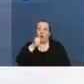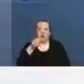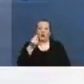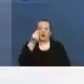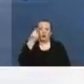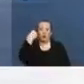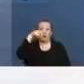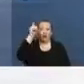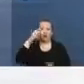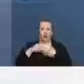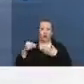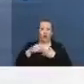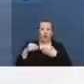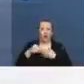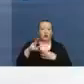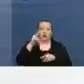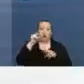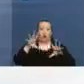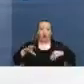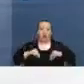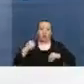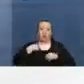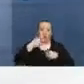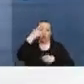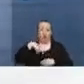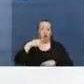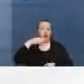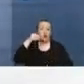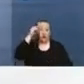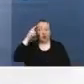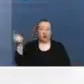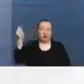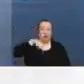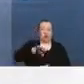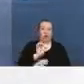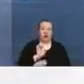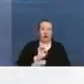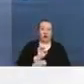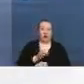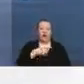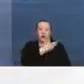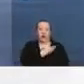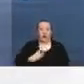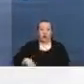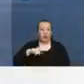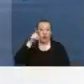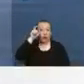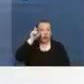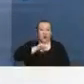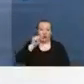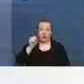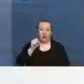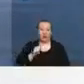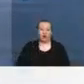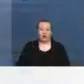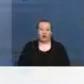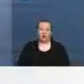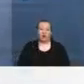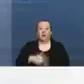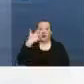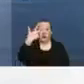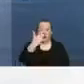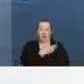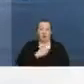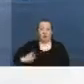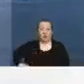sin impedir mi reflexión en el país la zona más buena ha sido presidente pero cuando era pp es muy doloroso tres presidentes latinoamericanos los